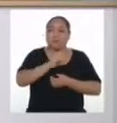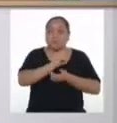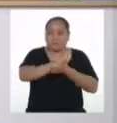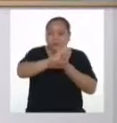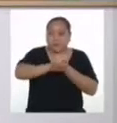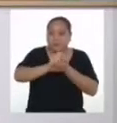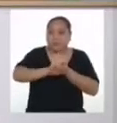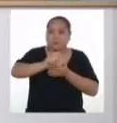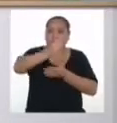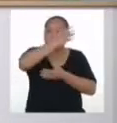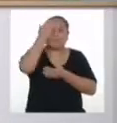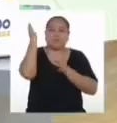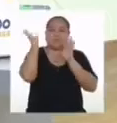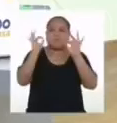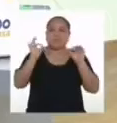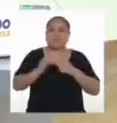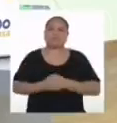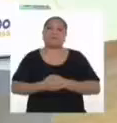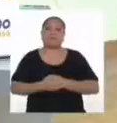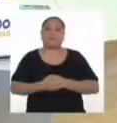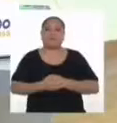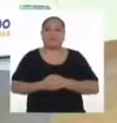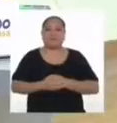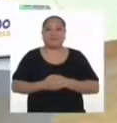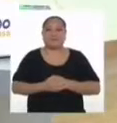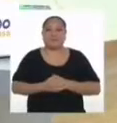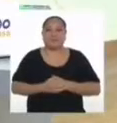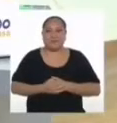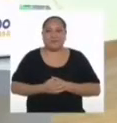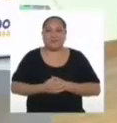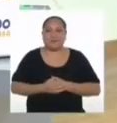que no se les pase nada.